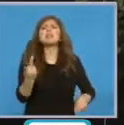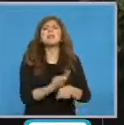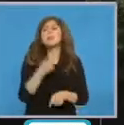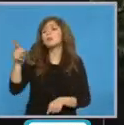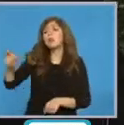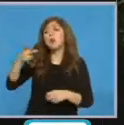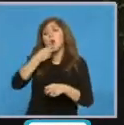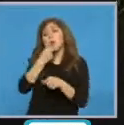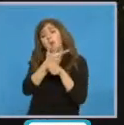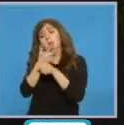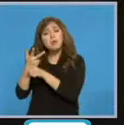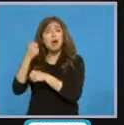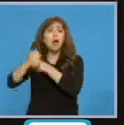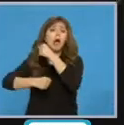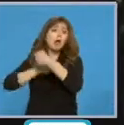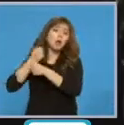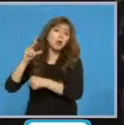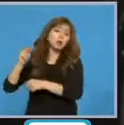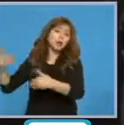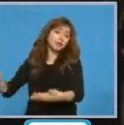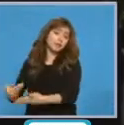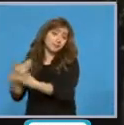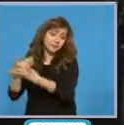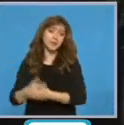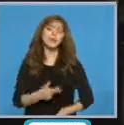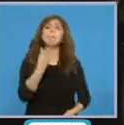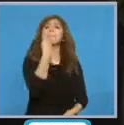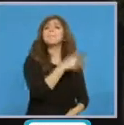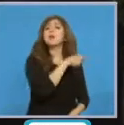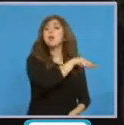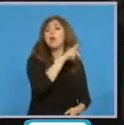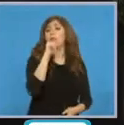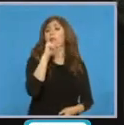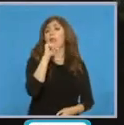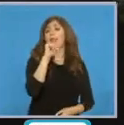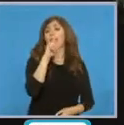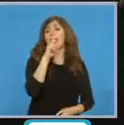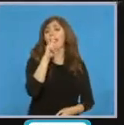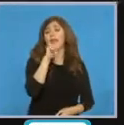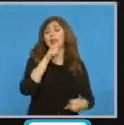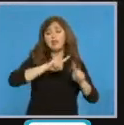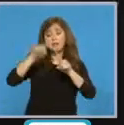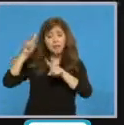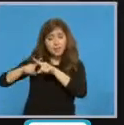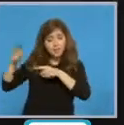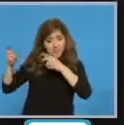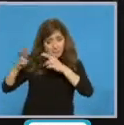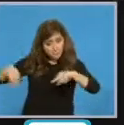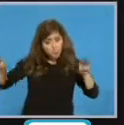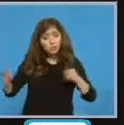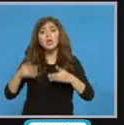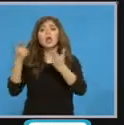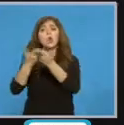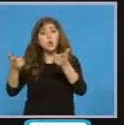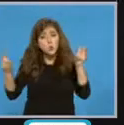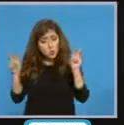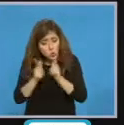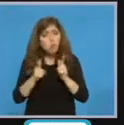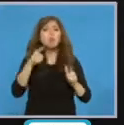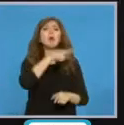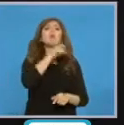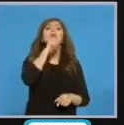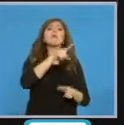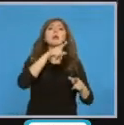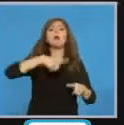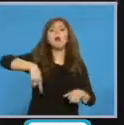80. Era de buena música la tardeada, música sana, con grupos juveniles. Todo, había mucho